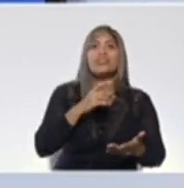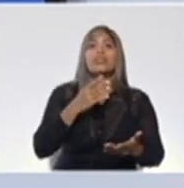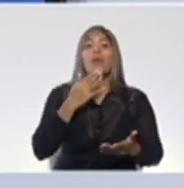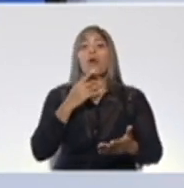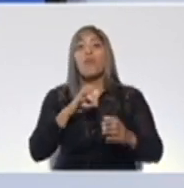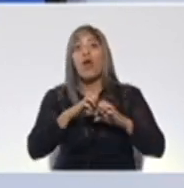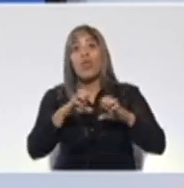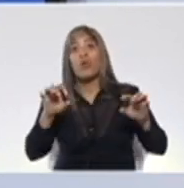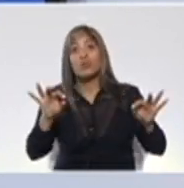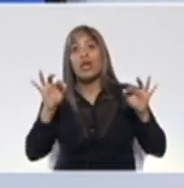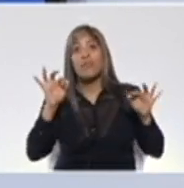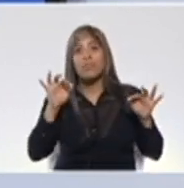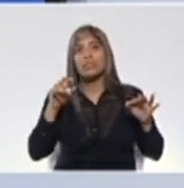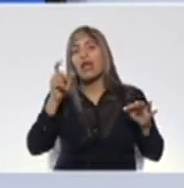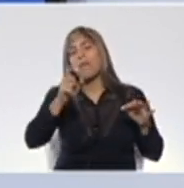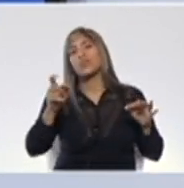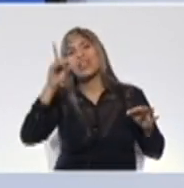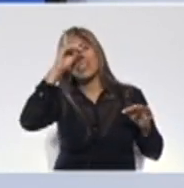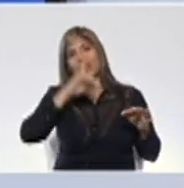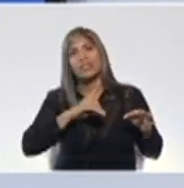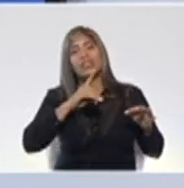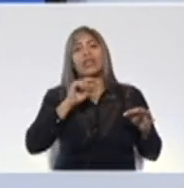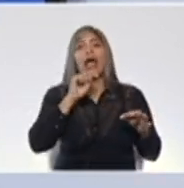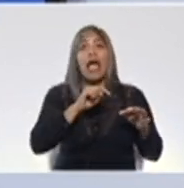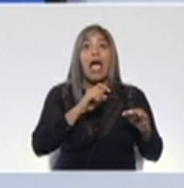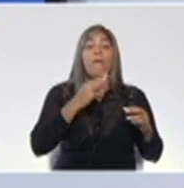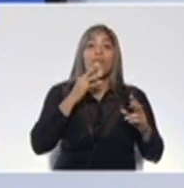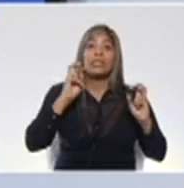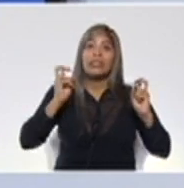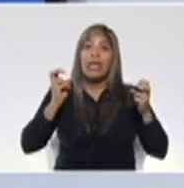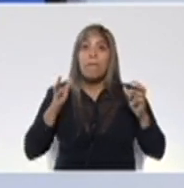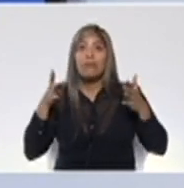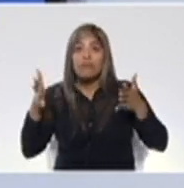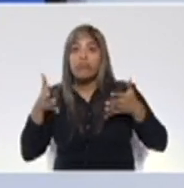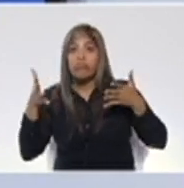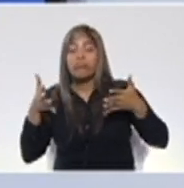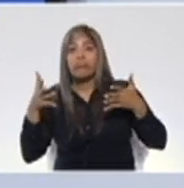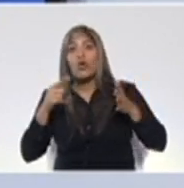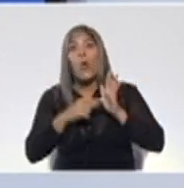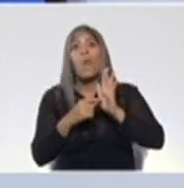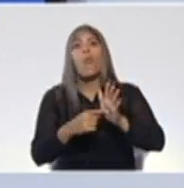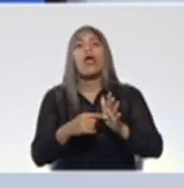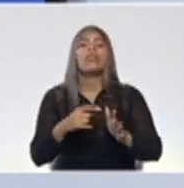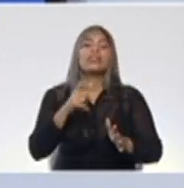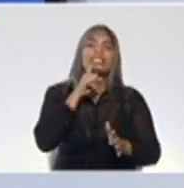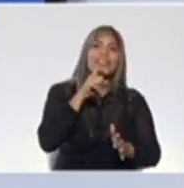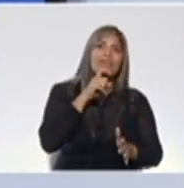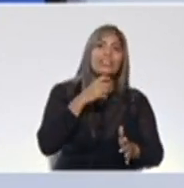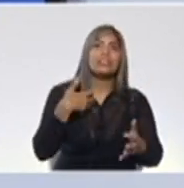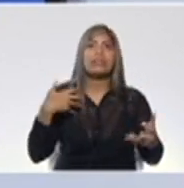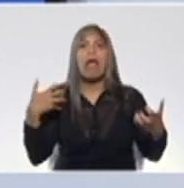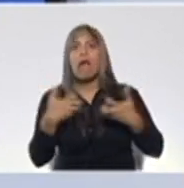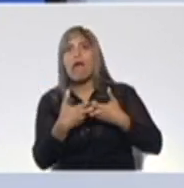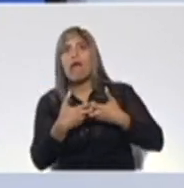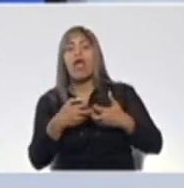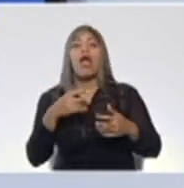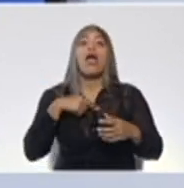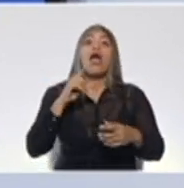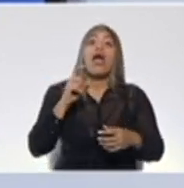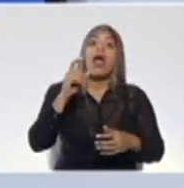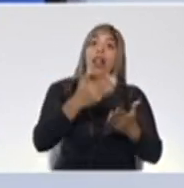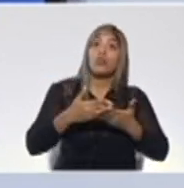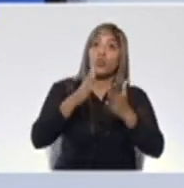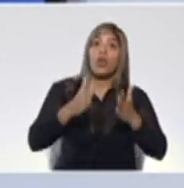necesidades educativas especiales, que al abordar estas áreas de formación muestran alguna inquietud, pues el estudiante requiere